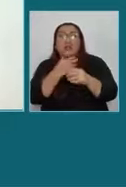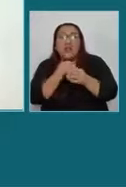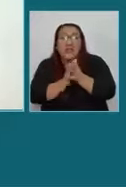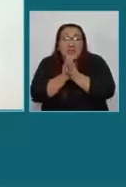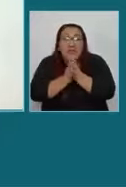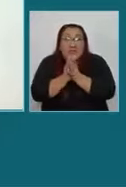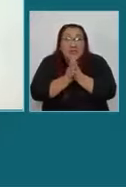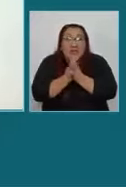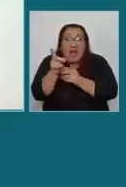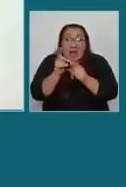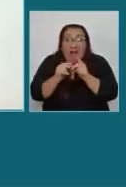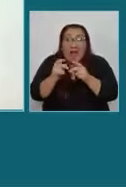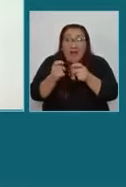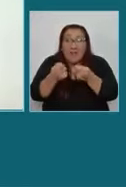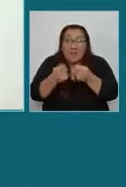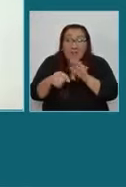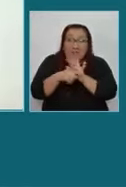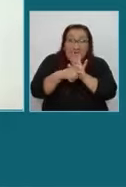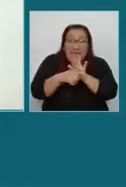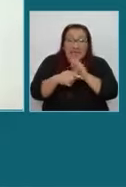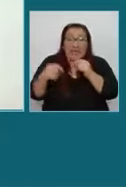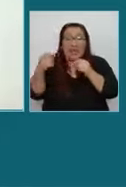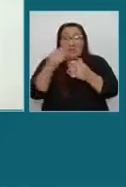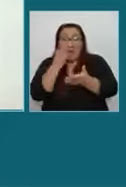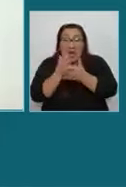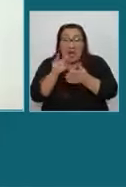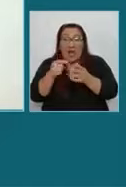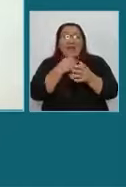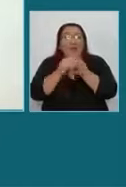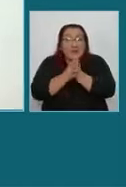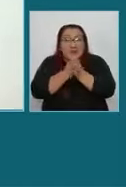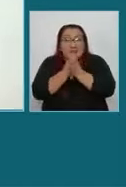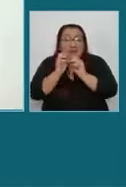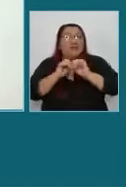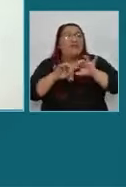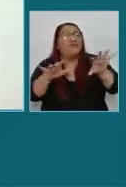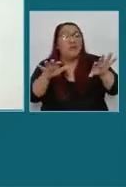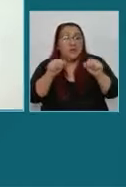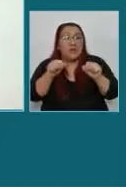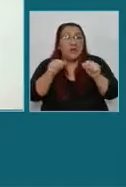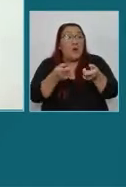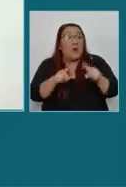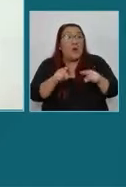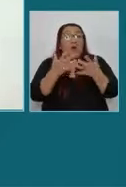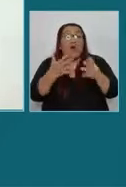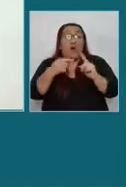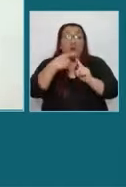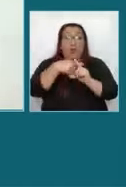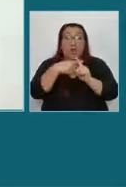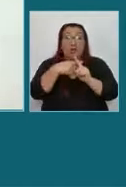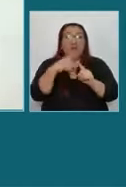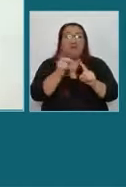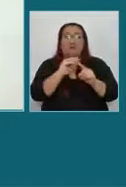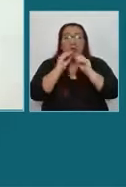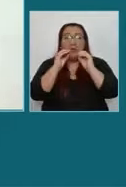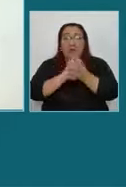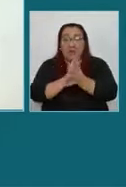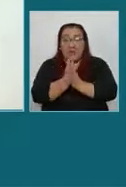más la atención, nos generan otros vínculos emocionales que nos hacen más propensos a compartir. El